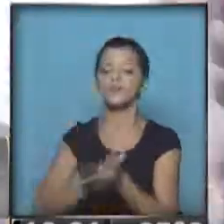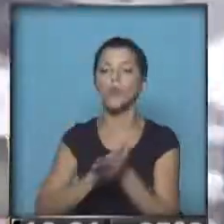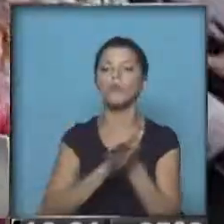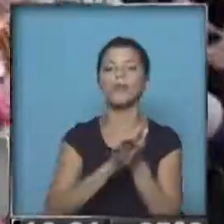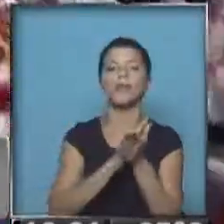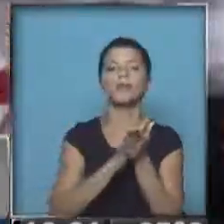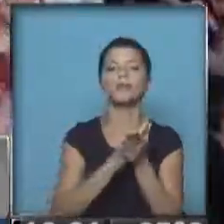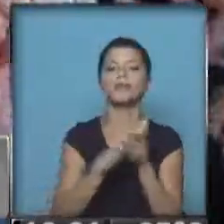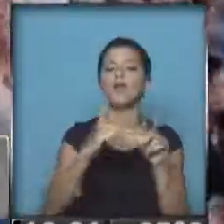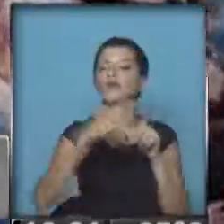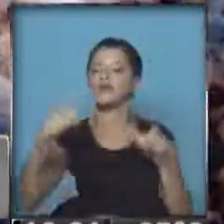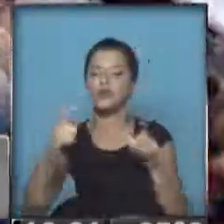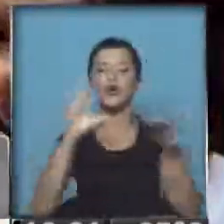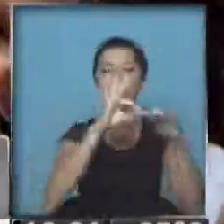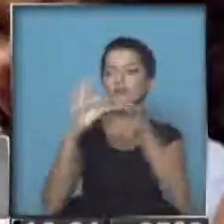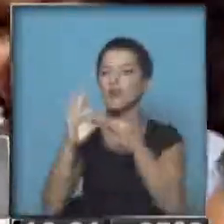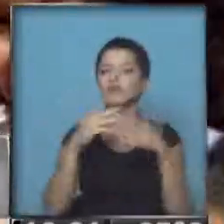fronteras